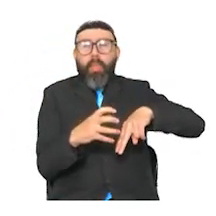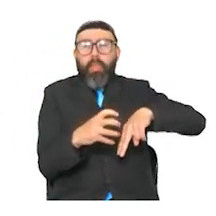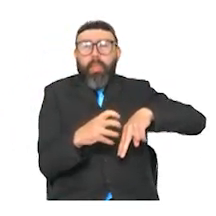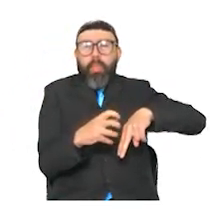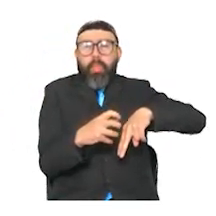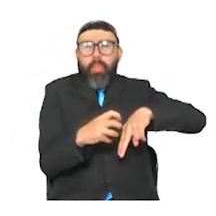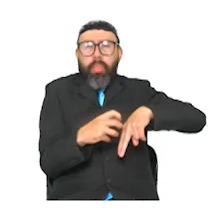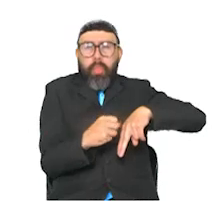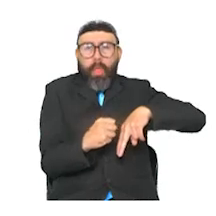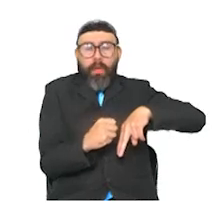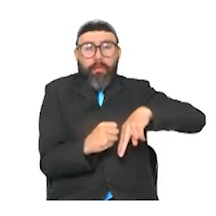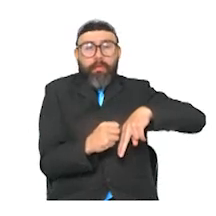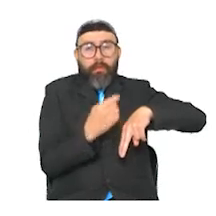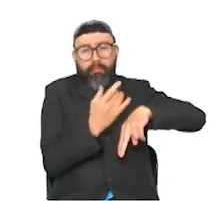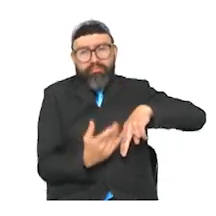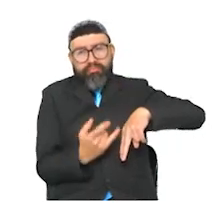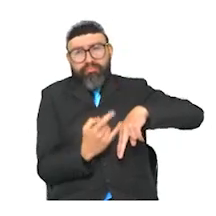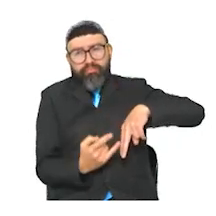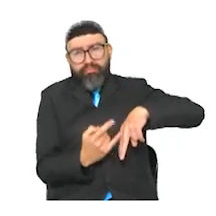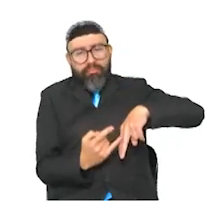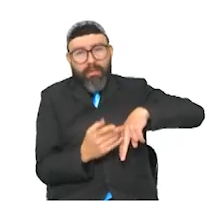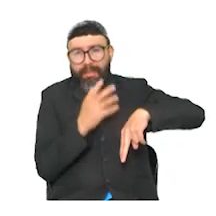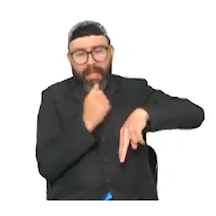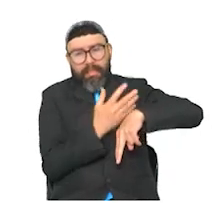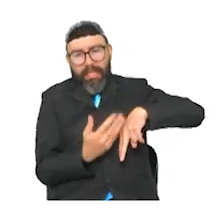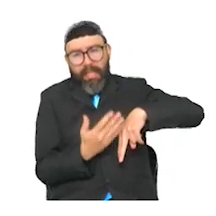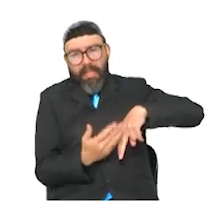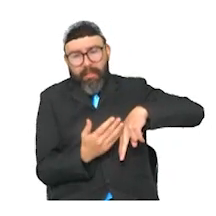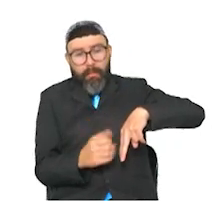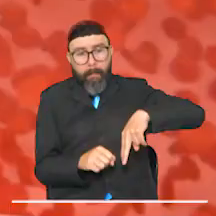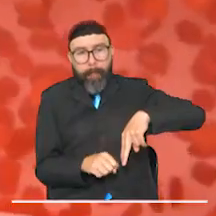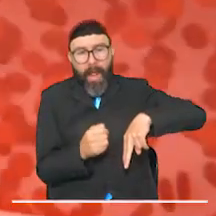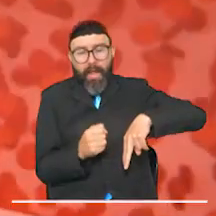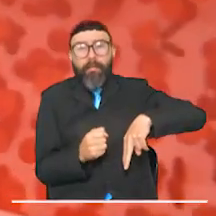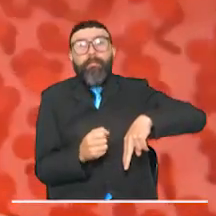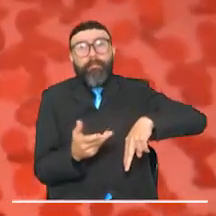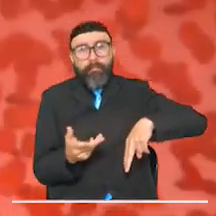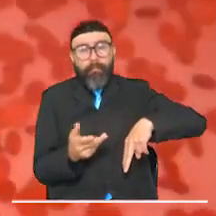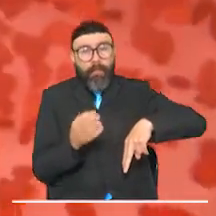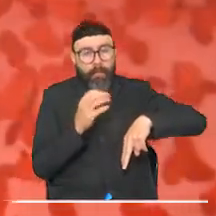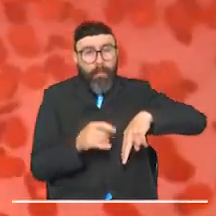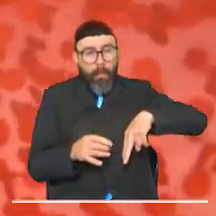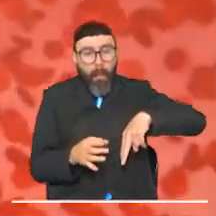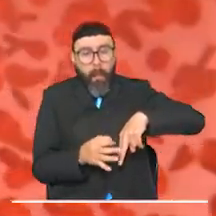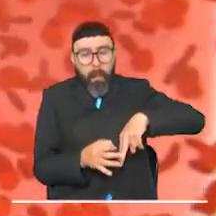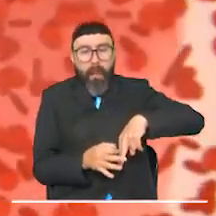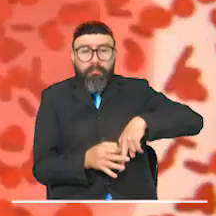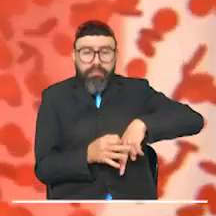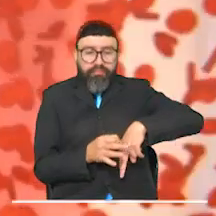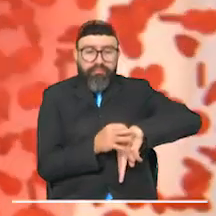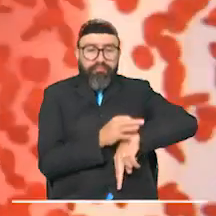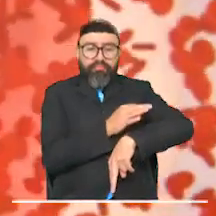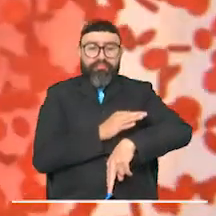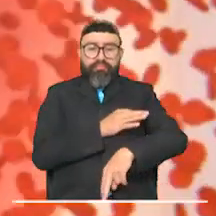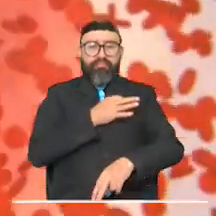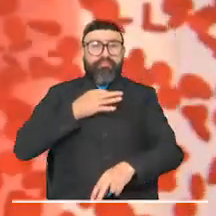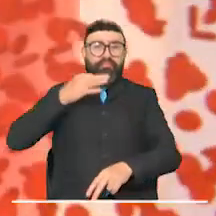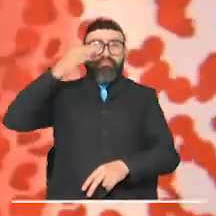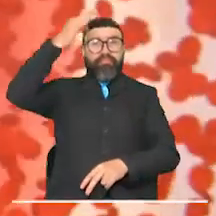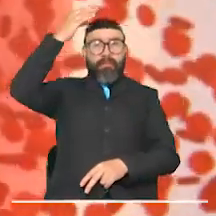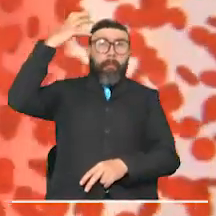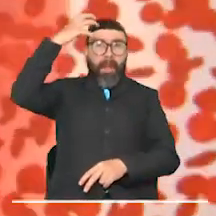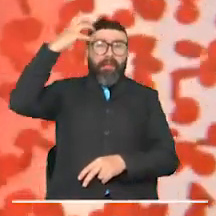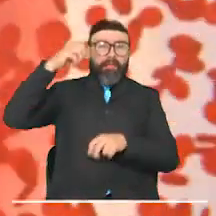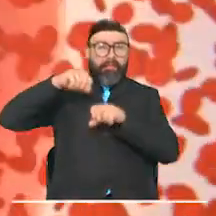por interrumpir el flujo de sangre hacia una estructura noble como puede ser el cerebro como puede ser el riñón como puede